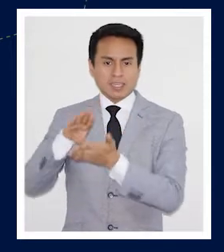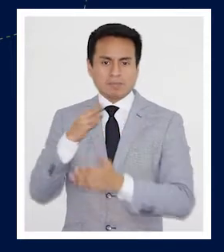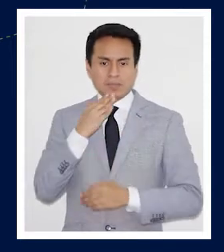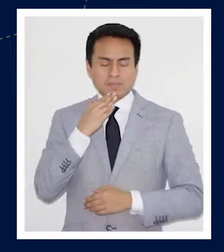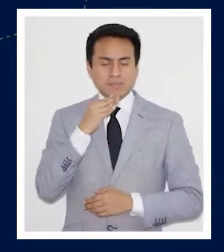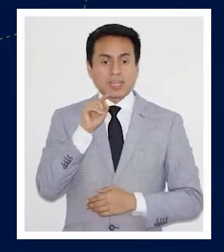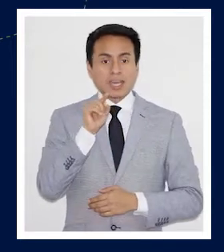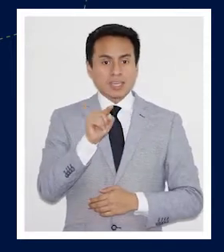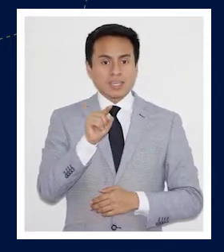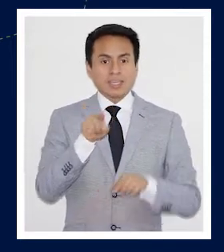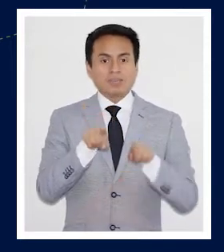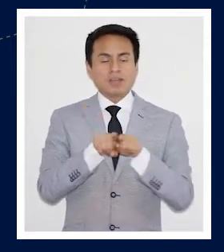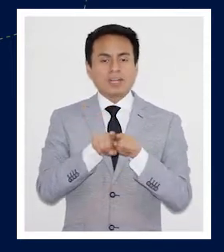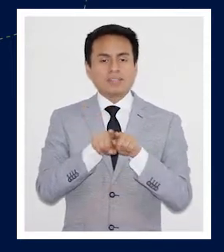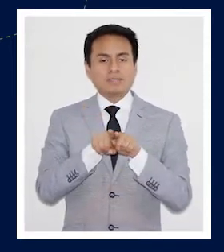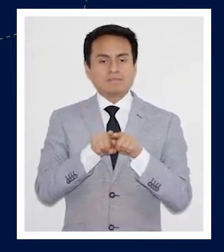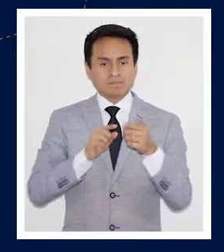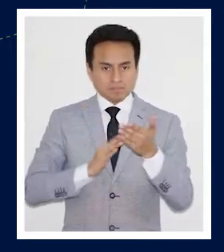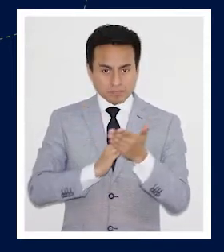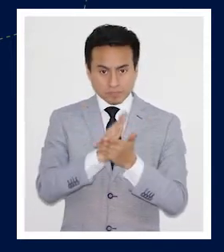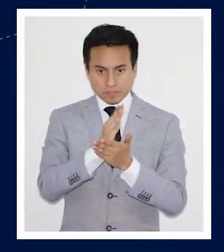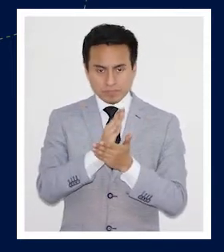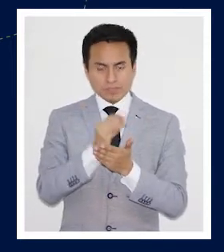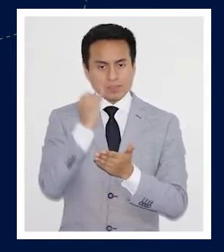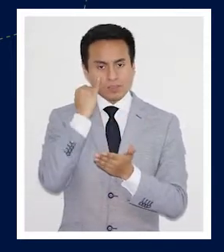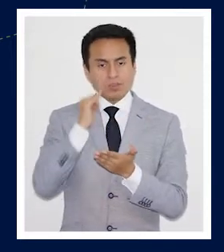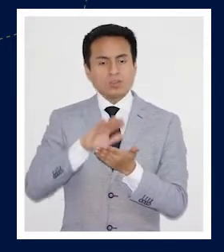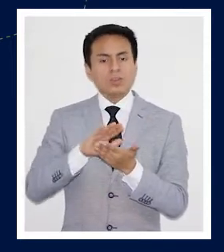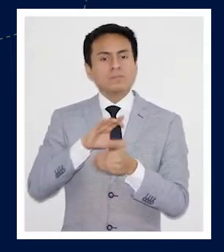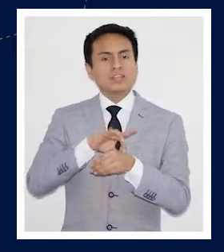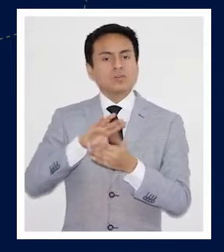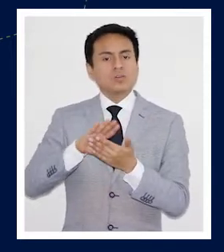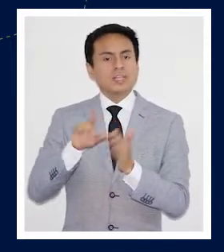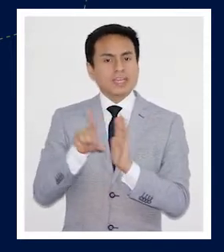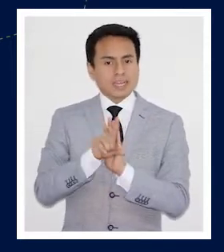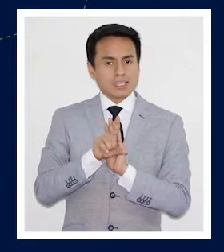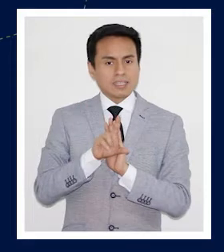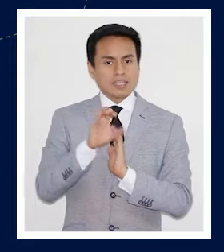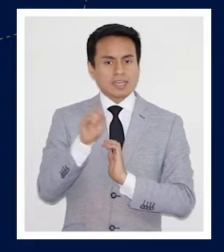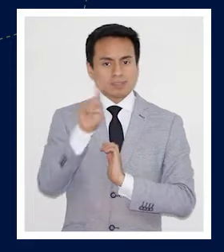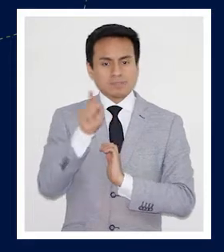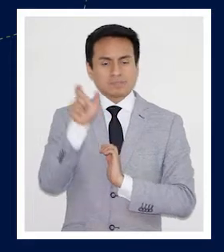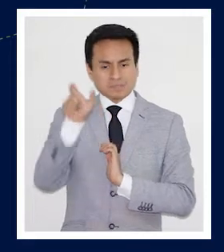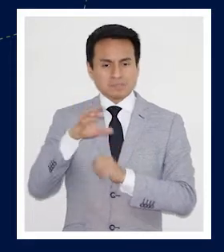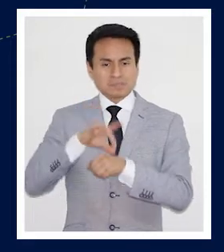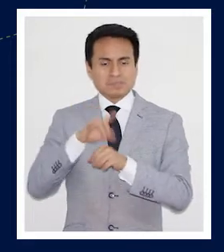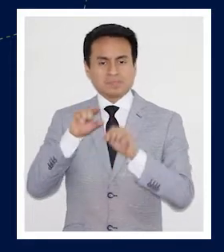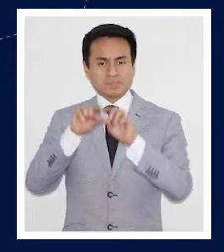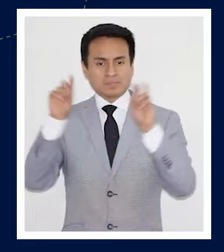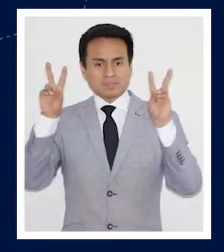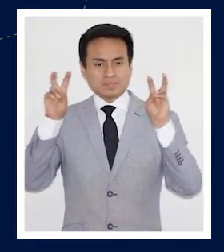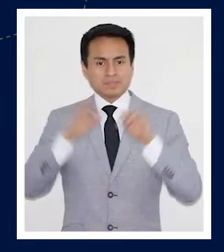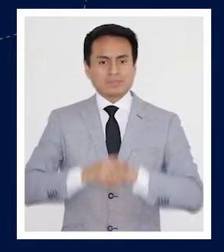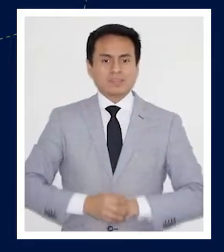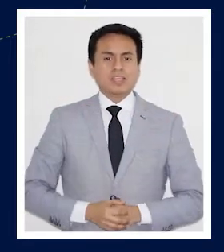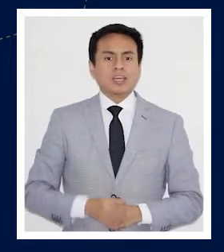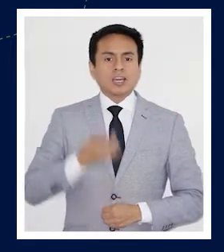internacional. Y es ahí donde entra a jugar entonces el Instituto Médico Legal, doctor Carlos Ibar.